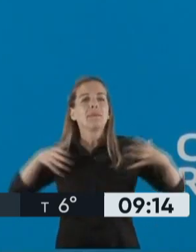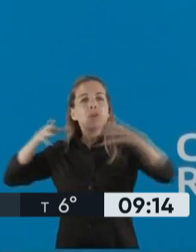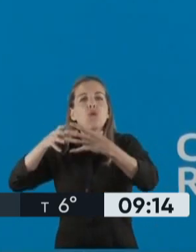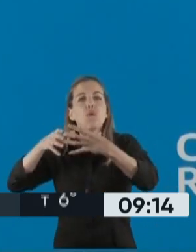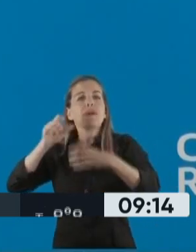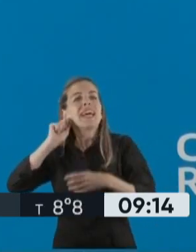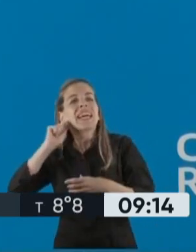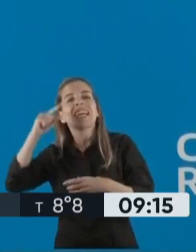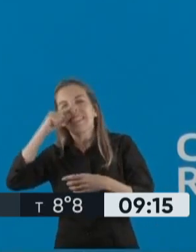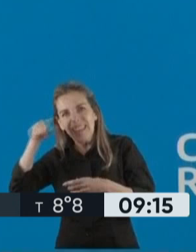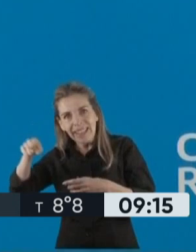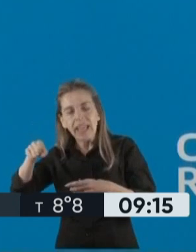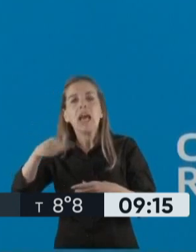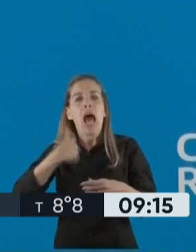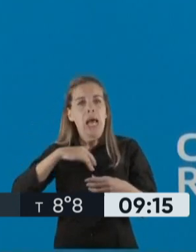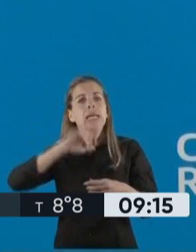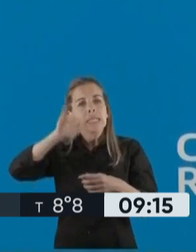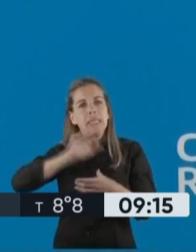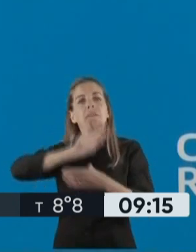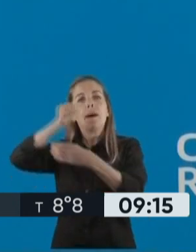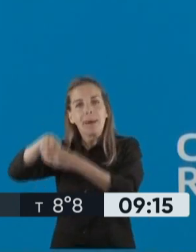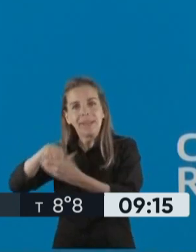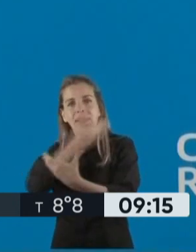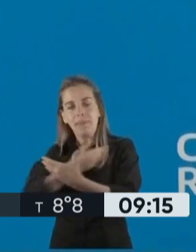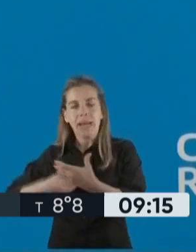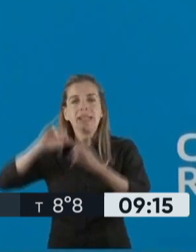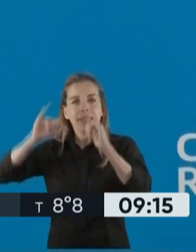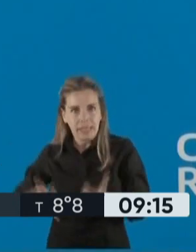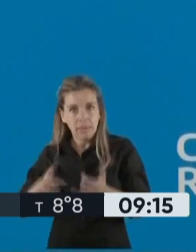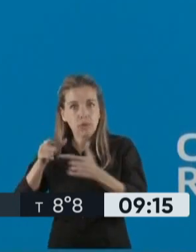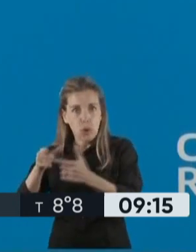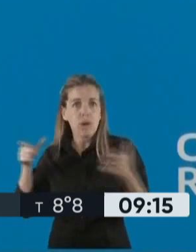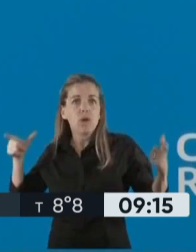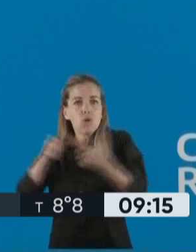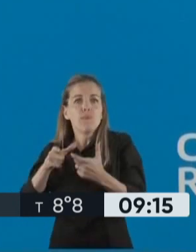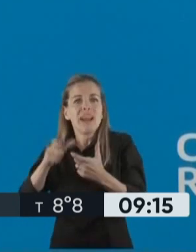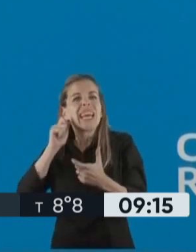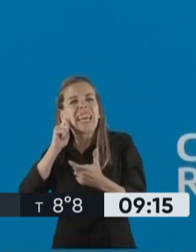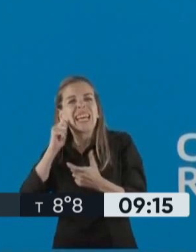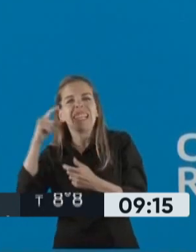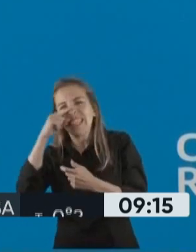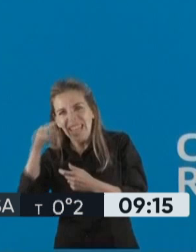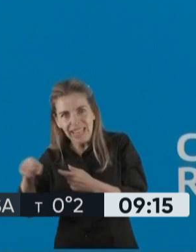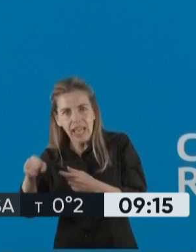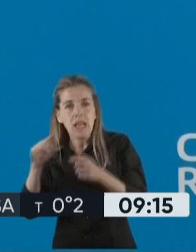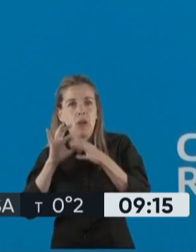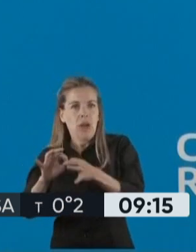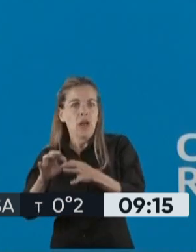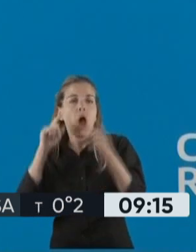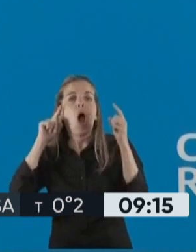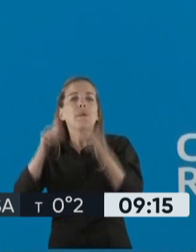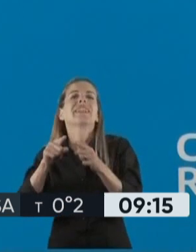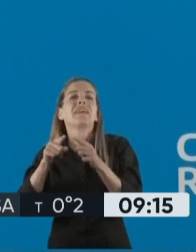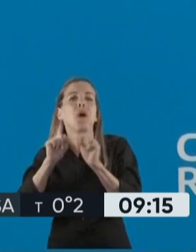Va Argentina a participar de la cumbre del G7 y esto tiene que ver sin duda con las conversaciones y con los objetivos que hubo en el viaje que se